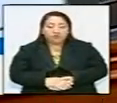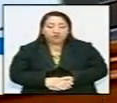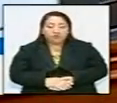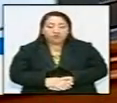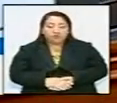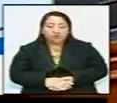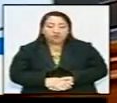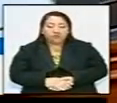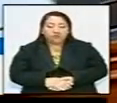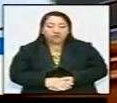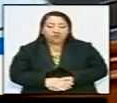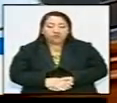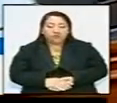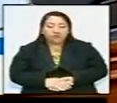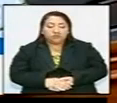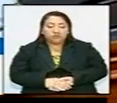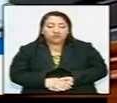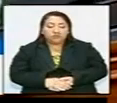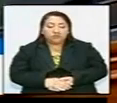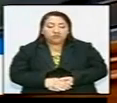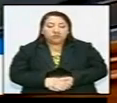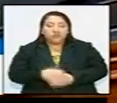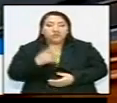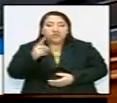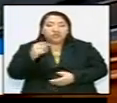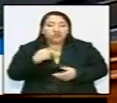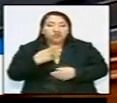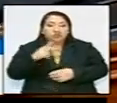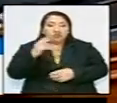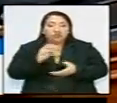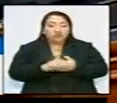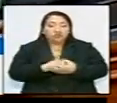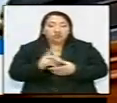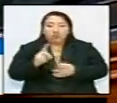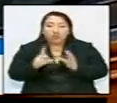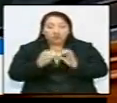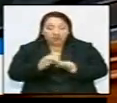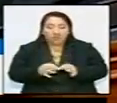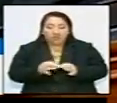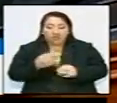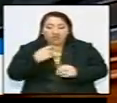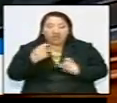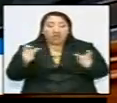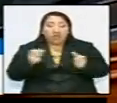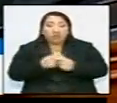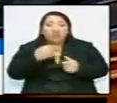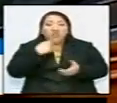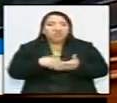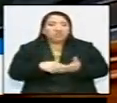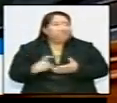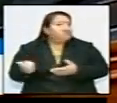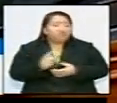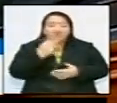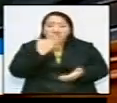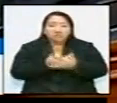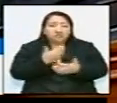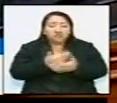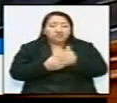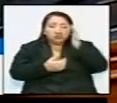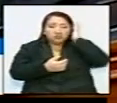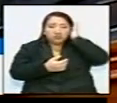Sobre el supuesto enriquecimiento ilícito, la Comisión concluyó que no se ha